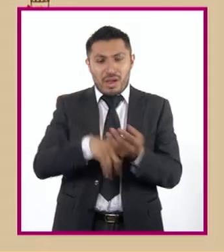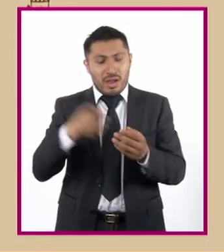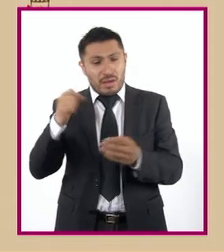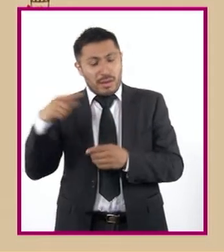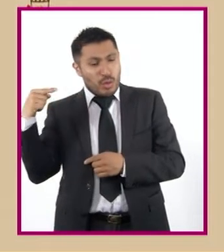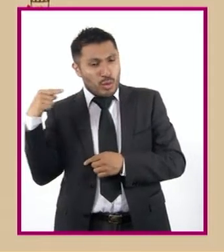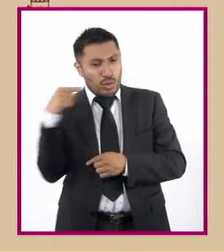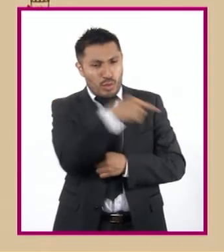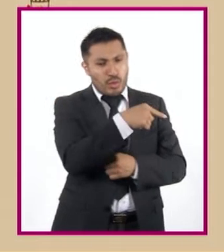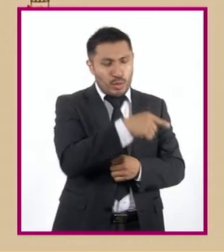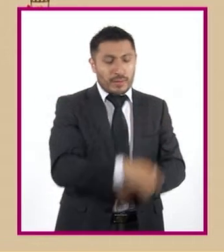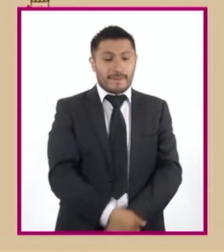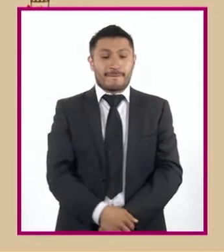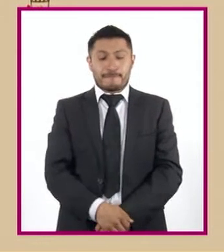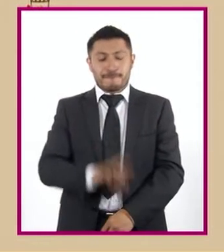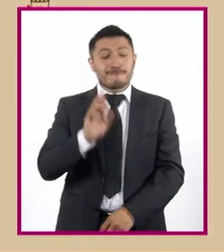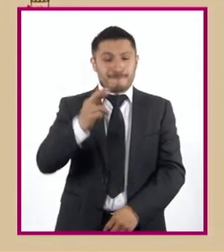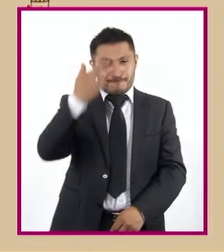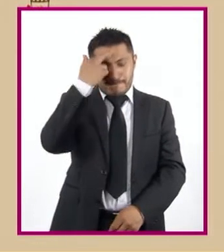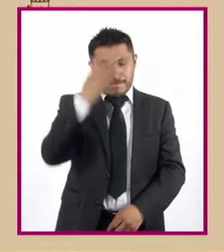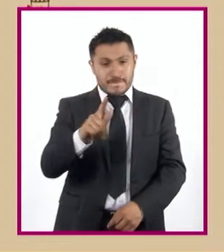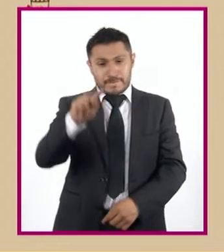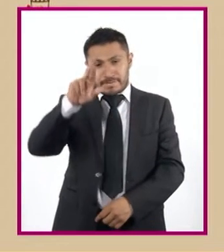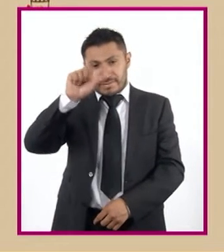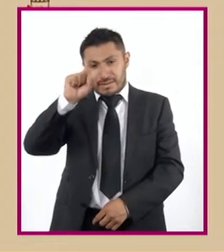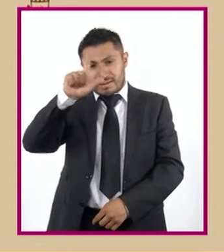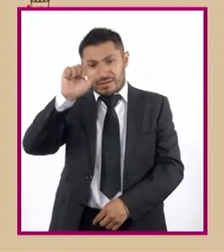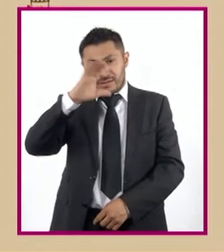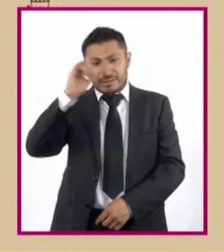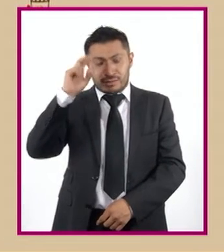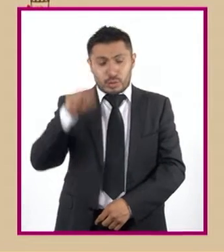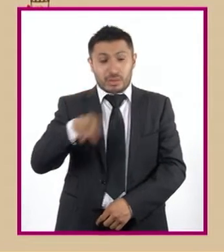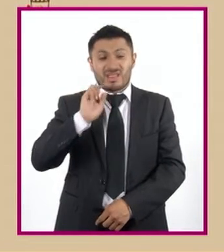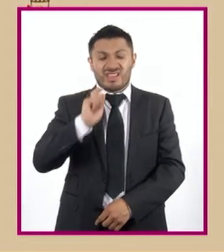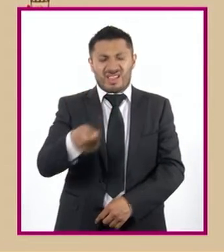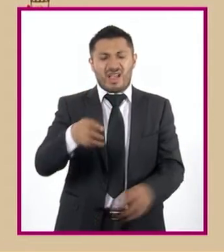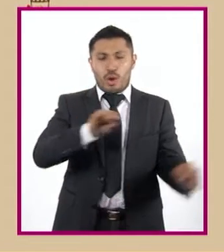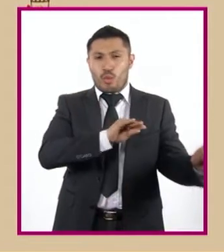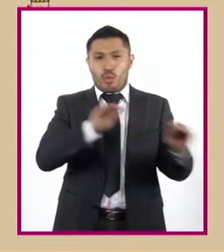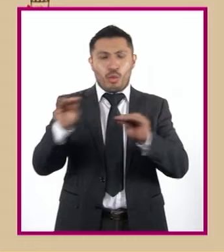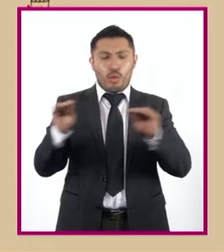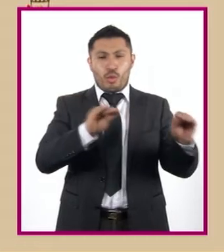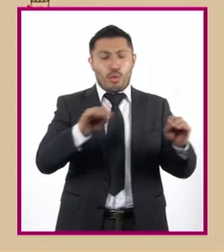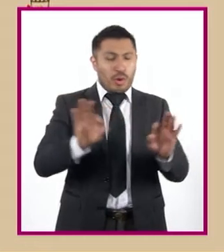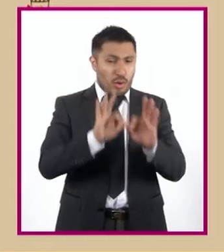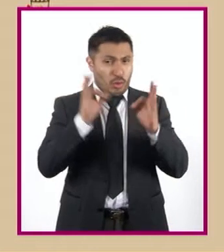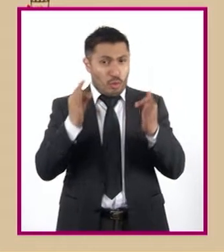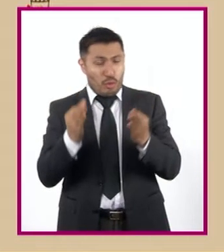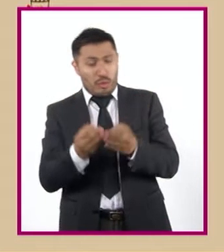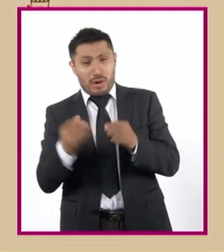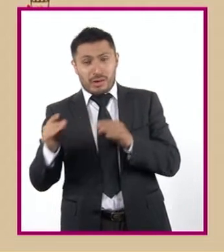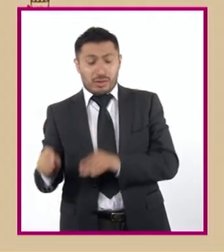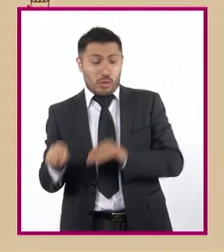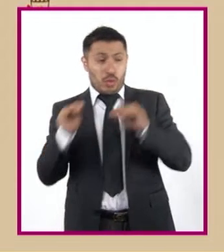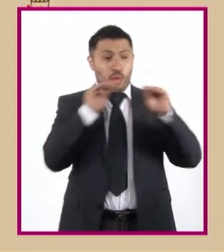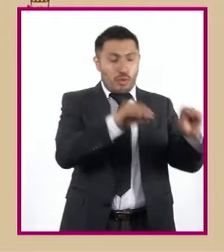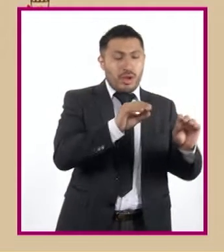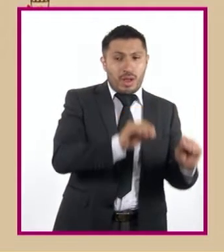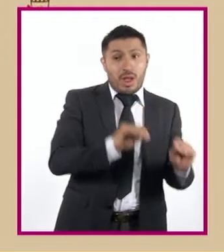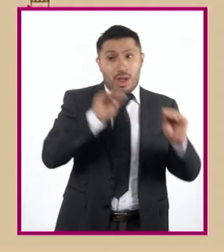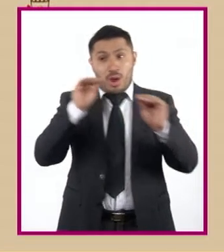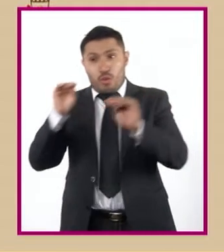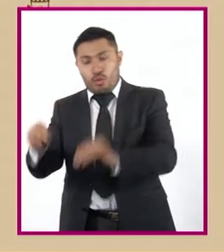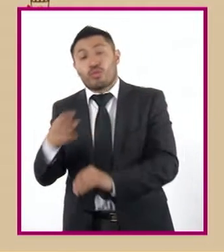dirección. Recuerden que la traslación es el movimiento de un cuerpo de un lugar hacia otro lugar.